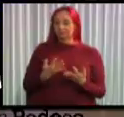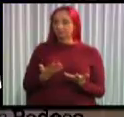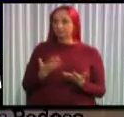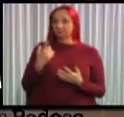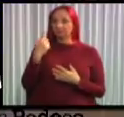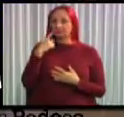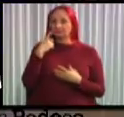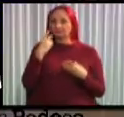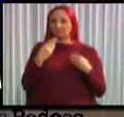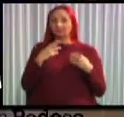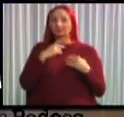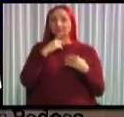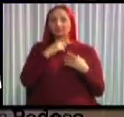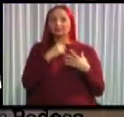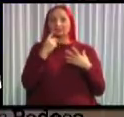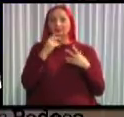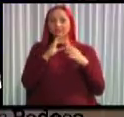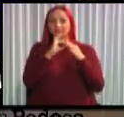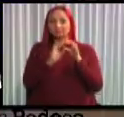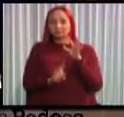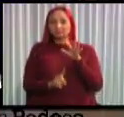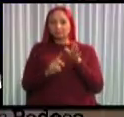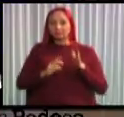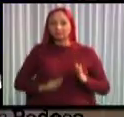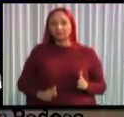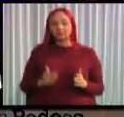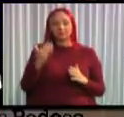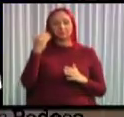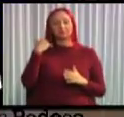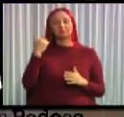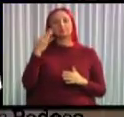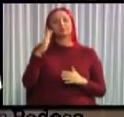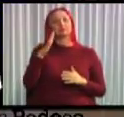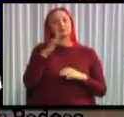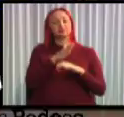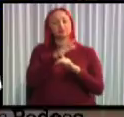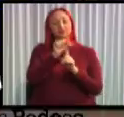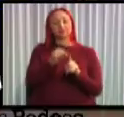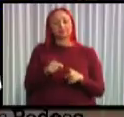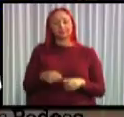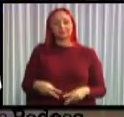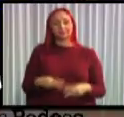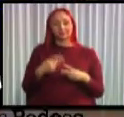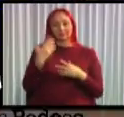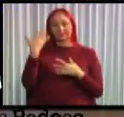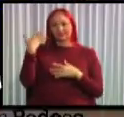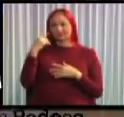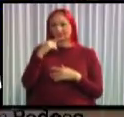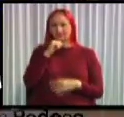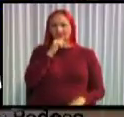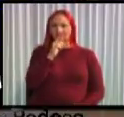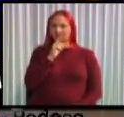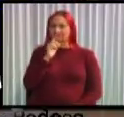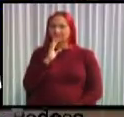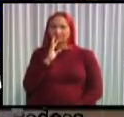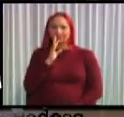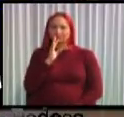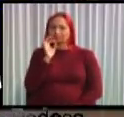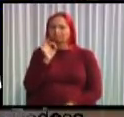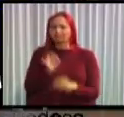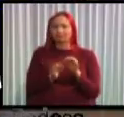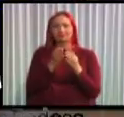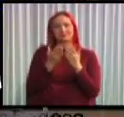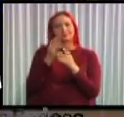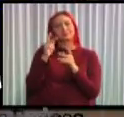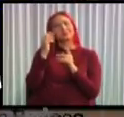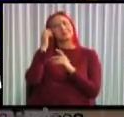para que realmente se concentren en sus hijos y mejoren nuestra condición de vida? Ya les digo, esto no es hablar por hablar, y quizás la